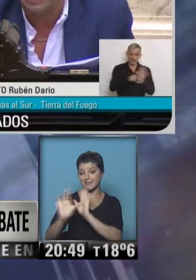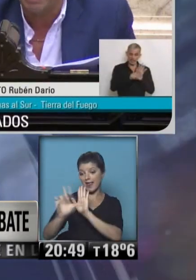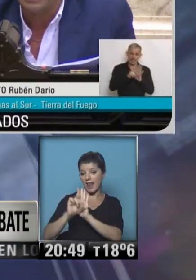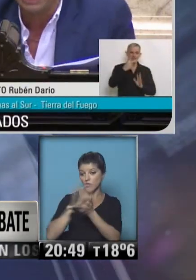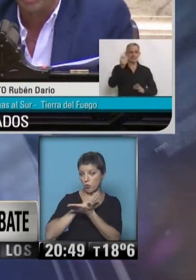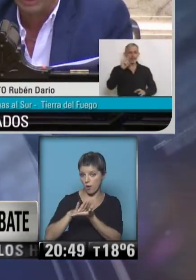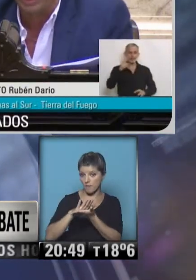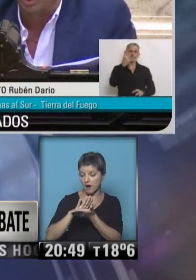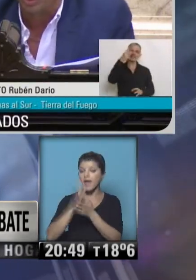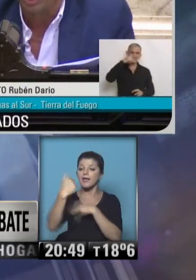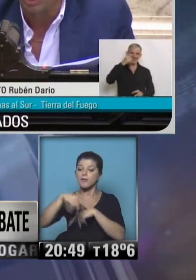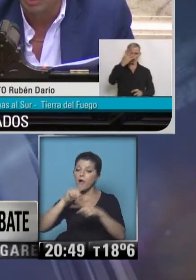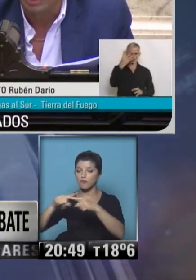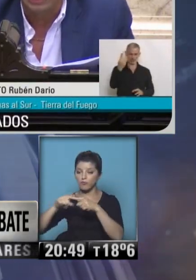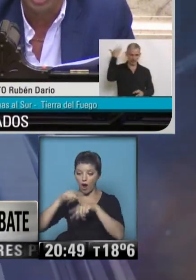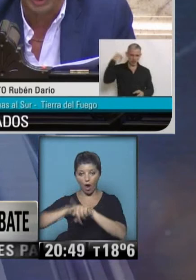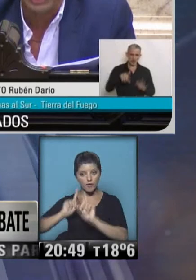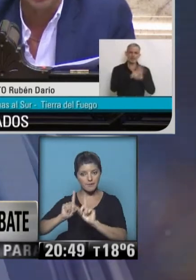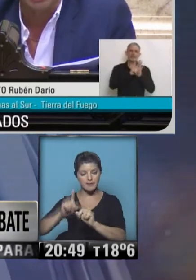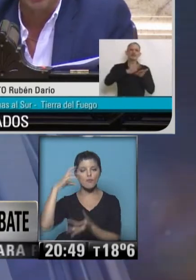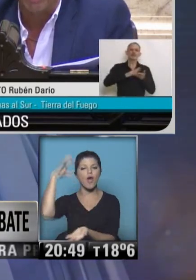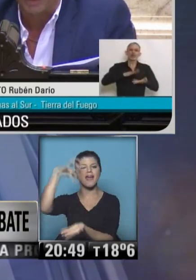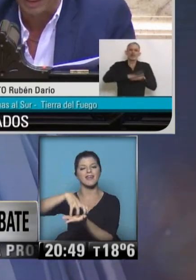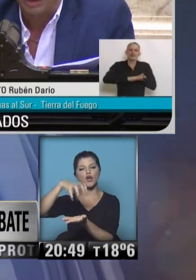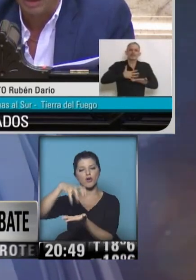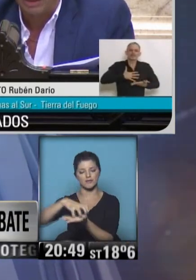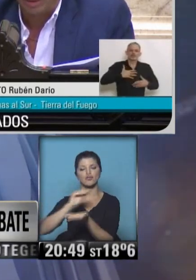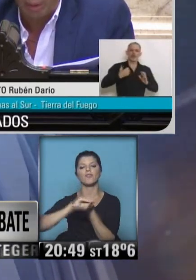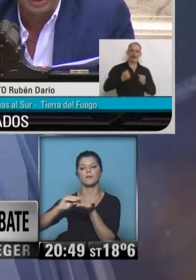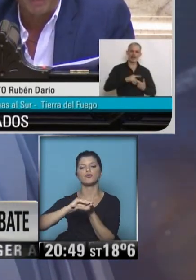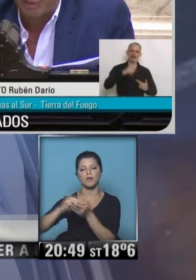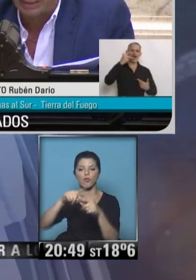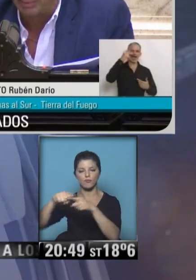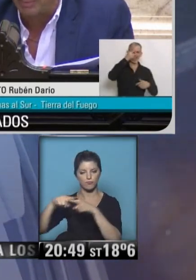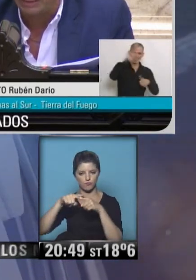teniendo debate por estas horas allí en el Congreso, en la Cámara de Diputados.